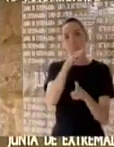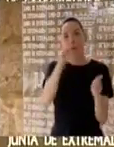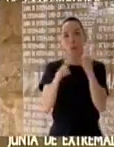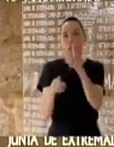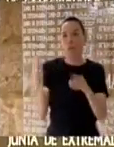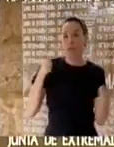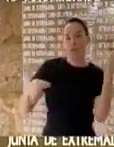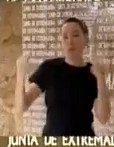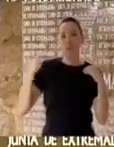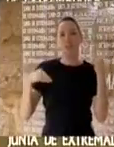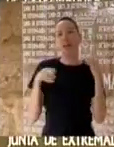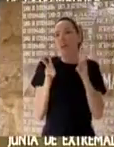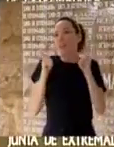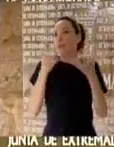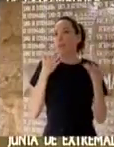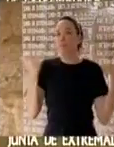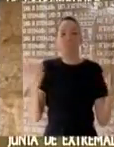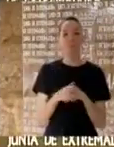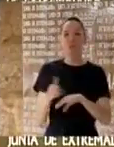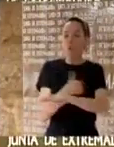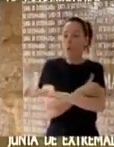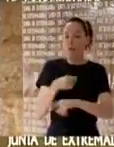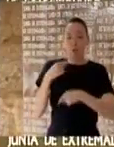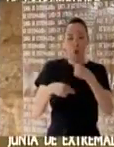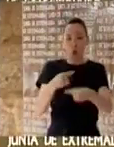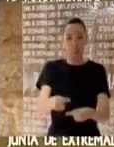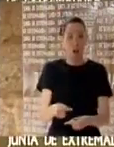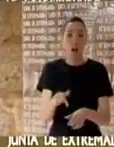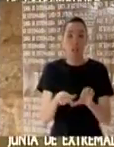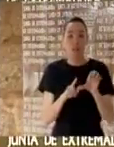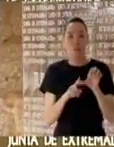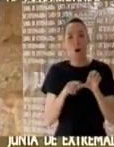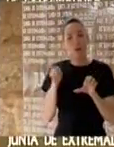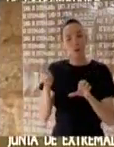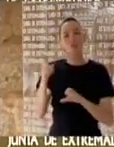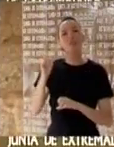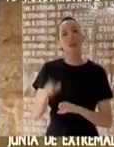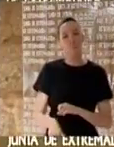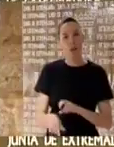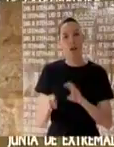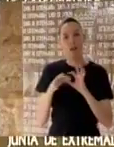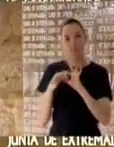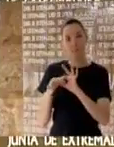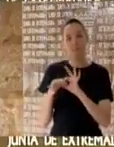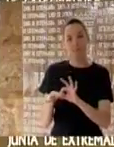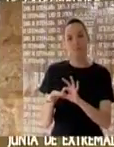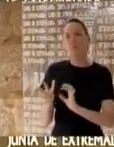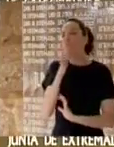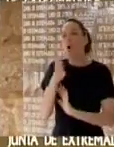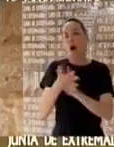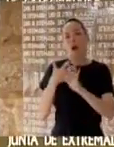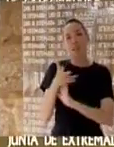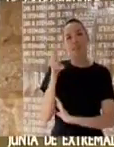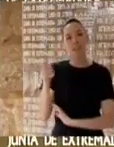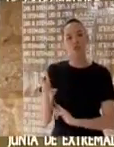sobre cuestiones que tienen que ver con el día a día de la ciudadanía. Pero esto también tiene que ver con el día a día de la ciudadanía, porque estamos hablando de derechos, estamos hablando